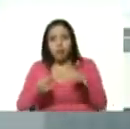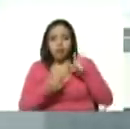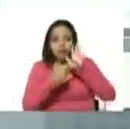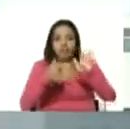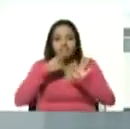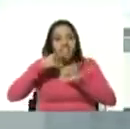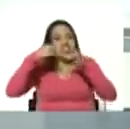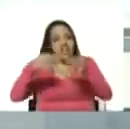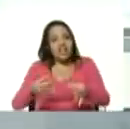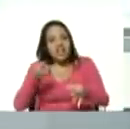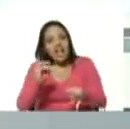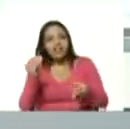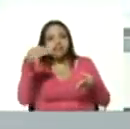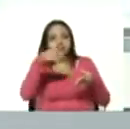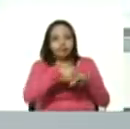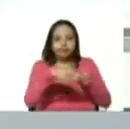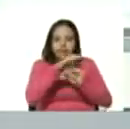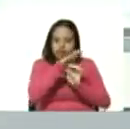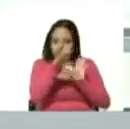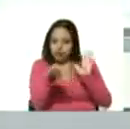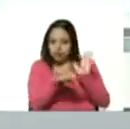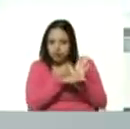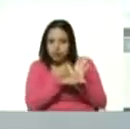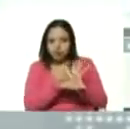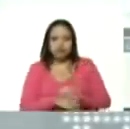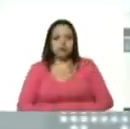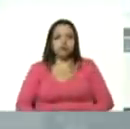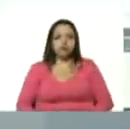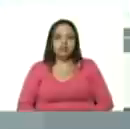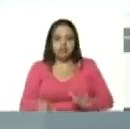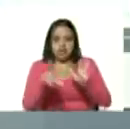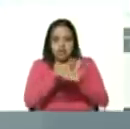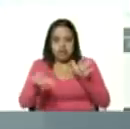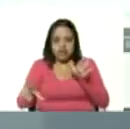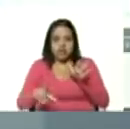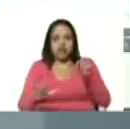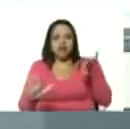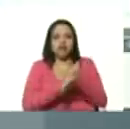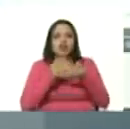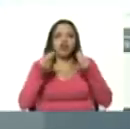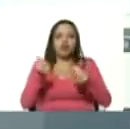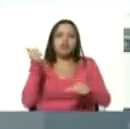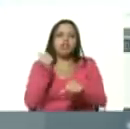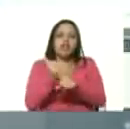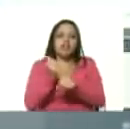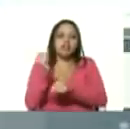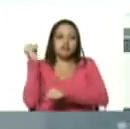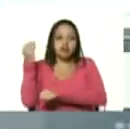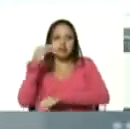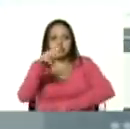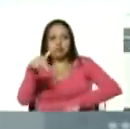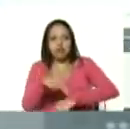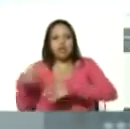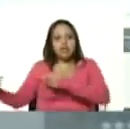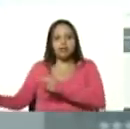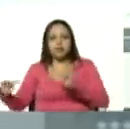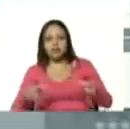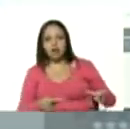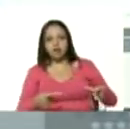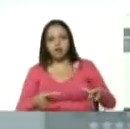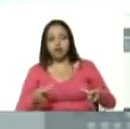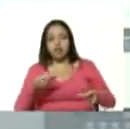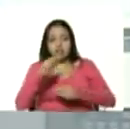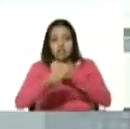que está establecido en esta Constitución, lo que está establecido en nuestras leyes sobre el funcionamiento del Parlamento, y los invitamos a que sostuvieran